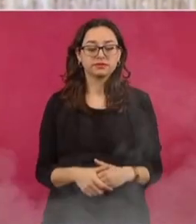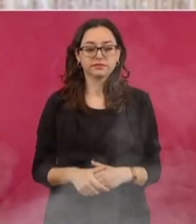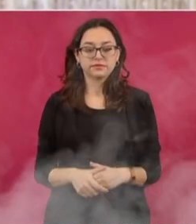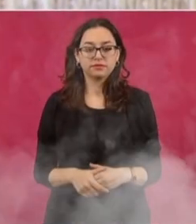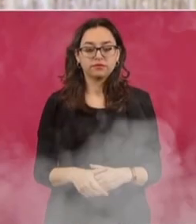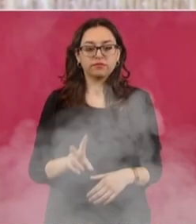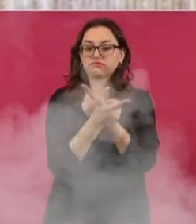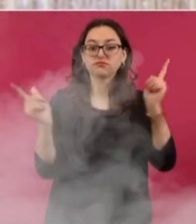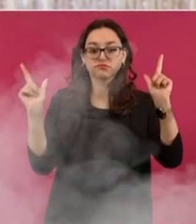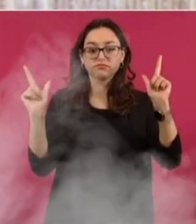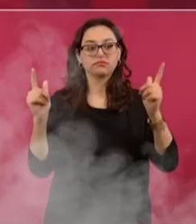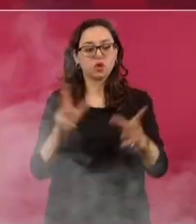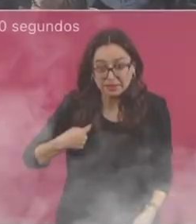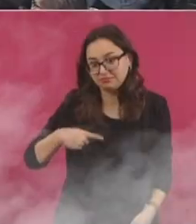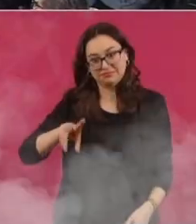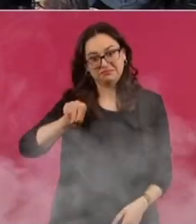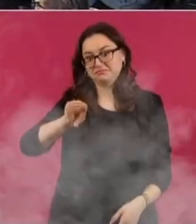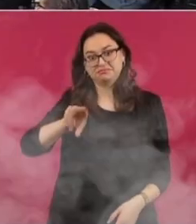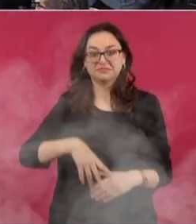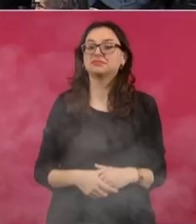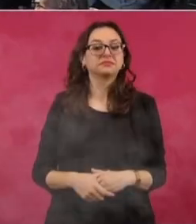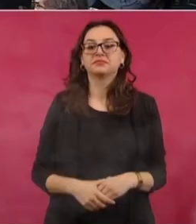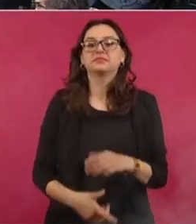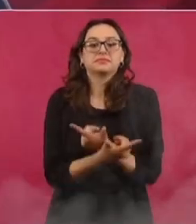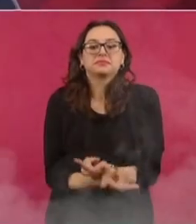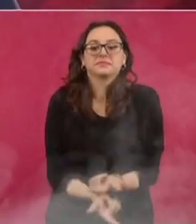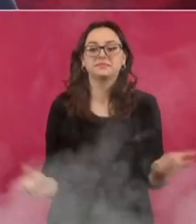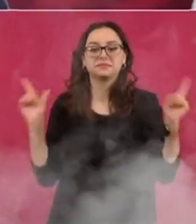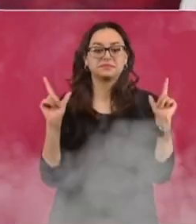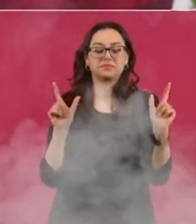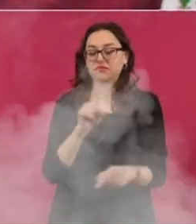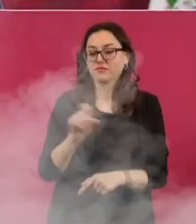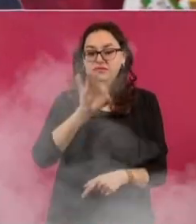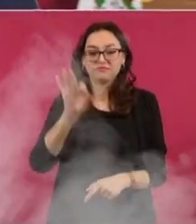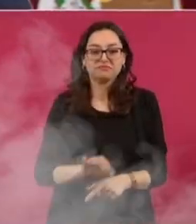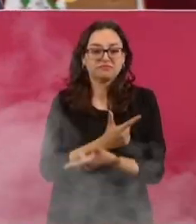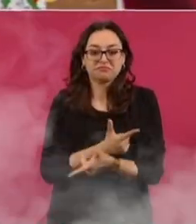las libertades a plenitud libertad completa absoluta